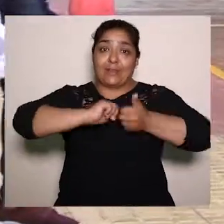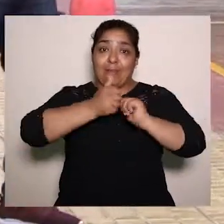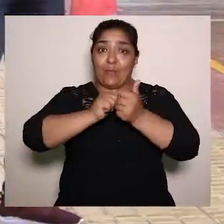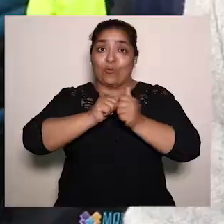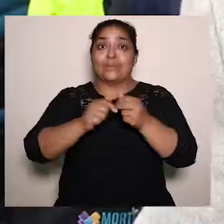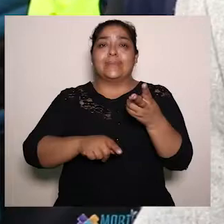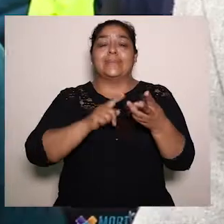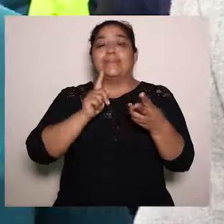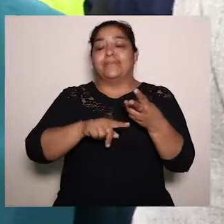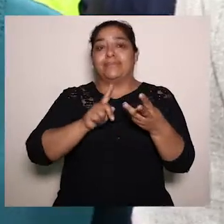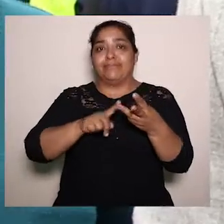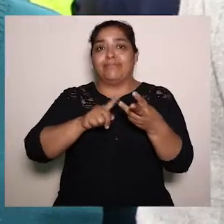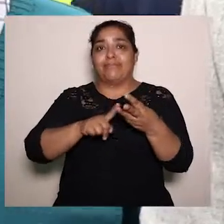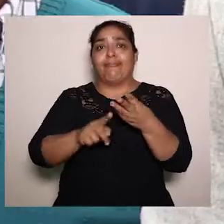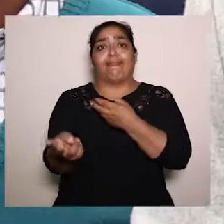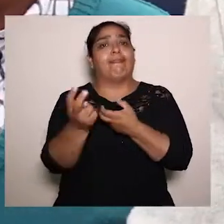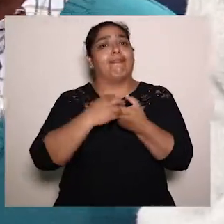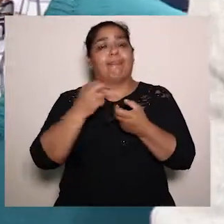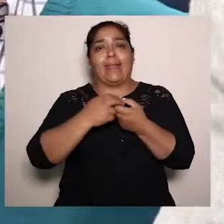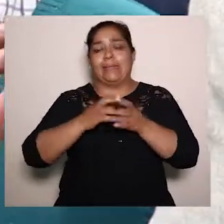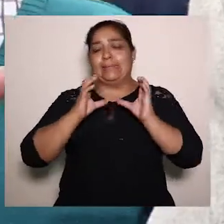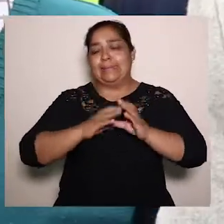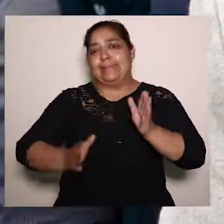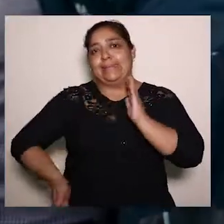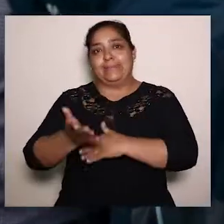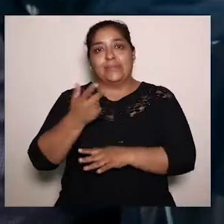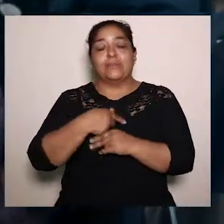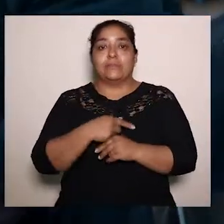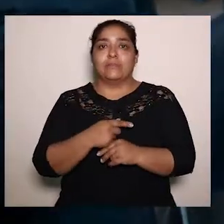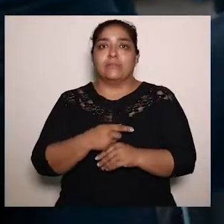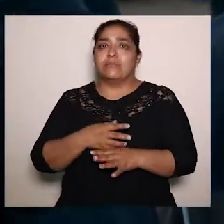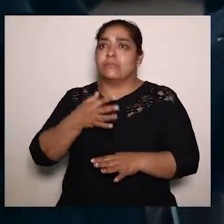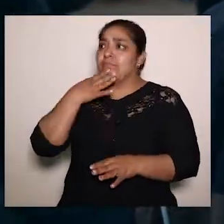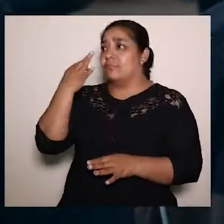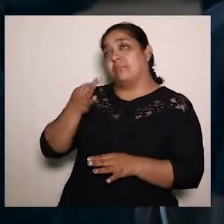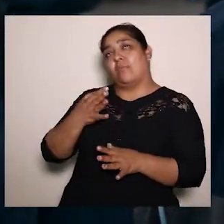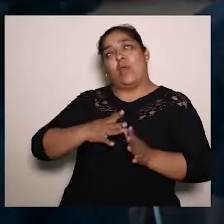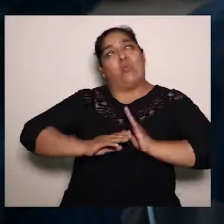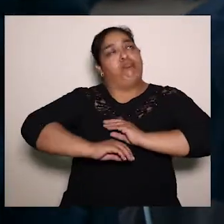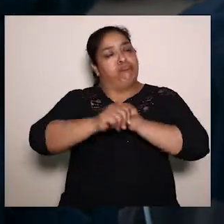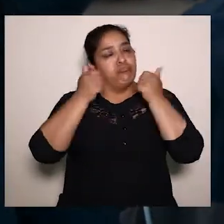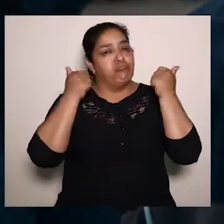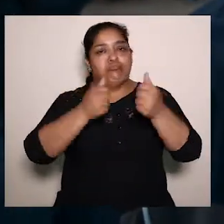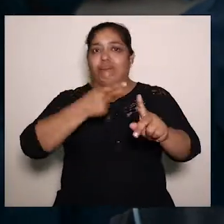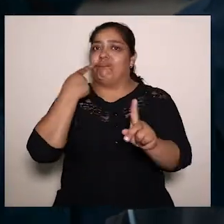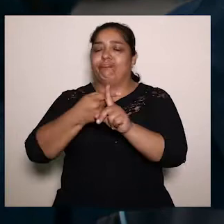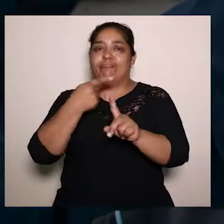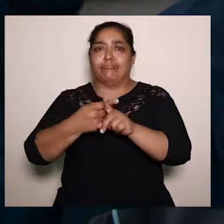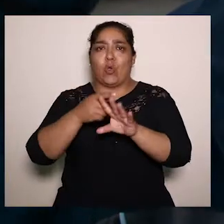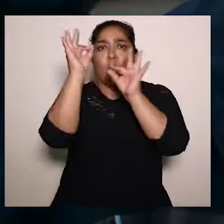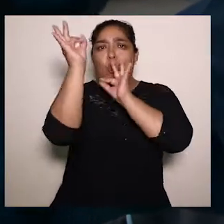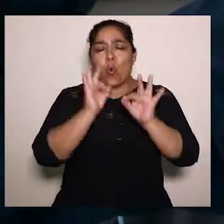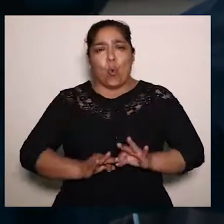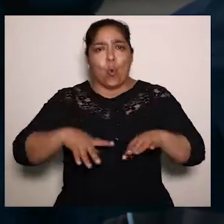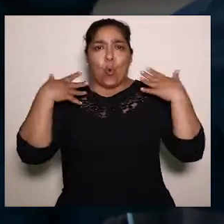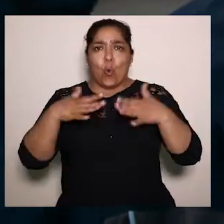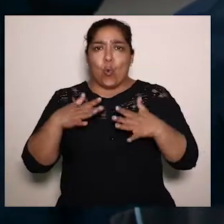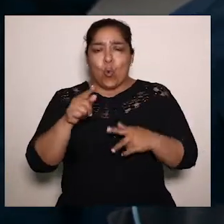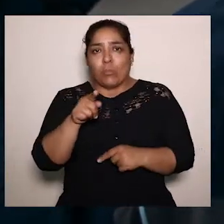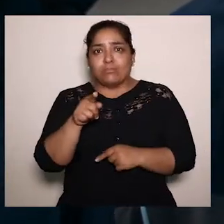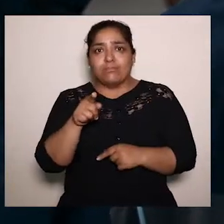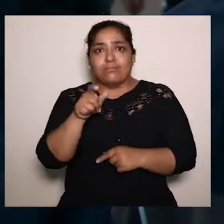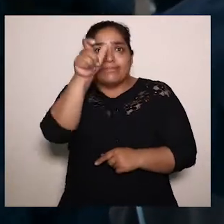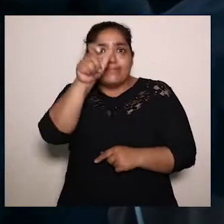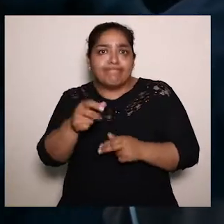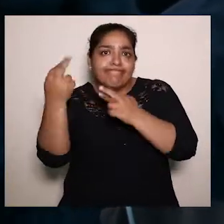agradecimientos inmensos a la cena internacional de pelota a mano el balance es muy positivo porque ha habido una gran organización por parte